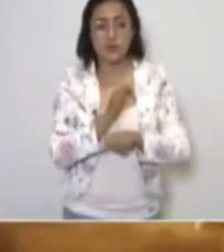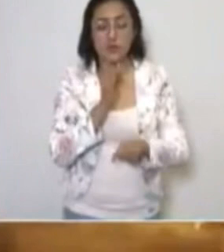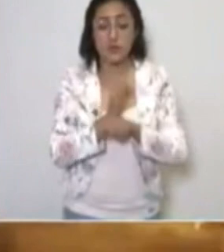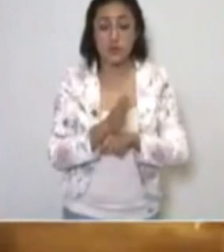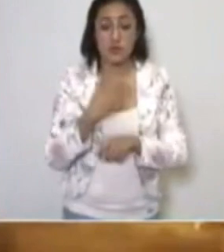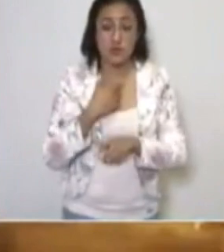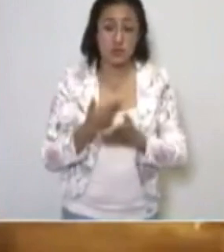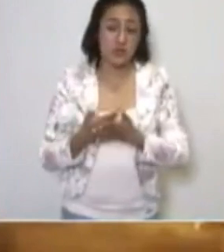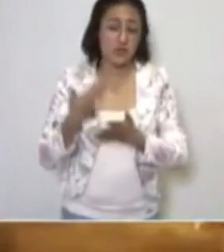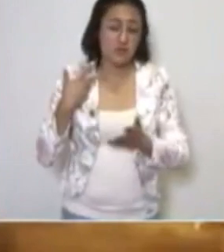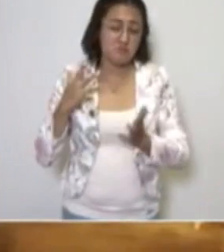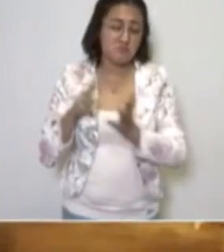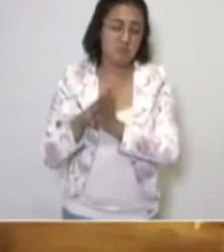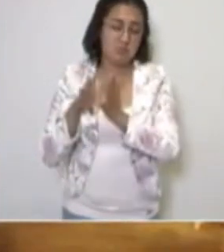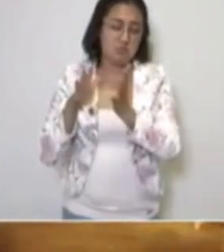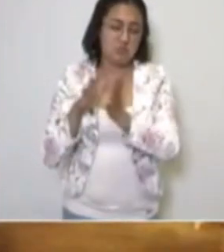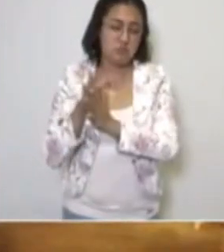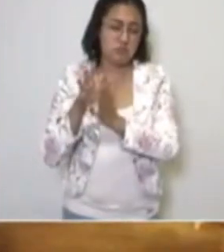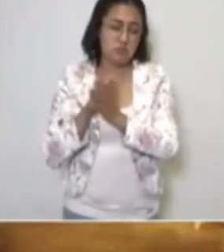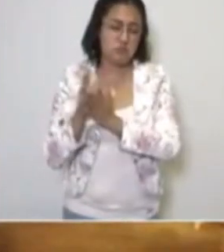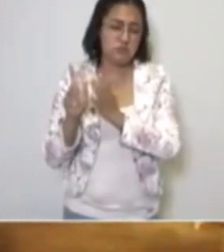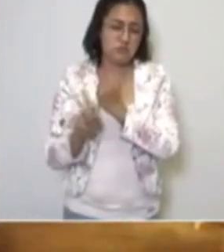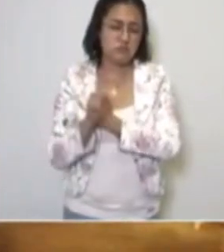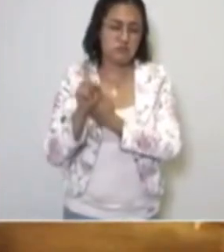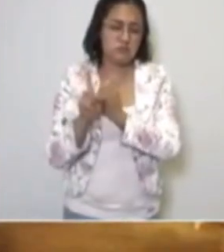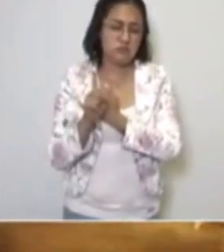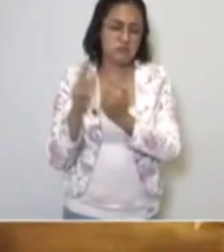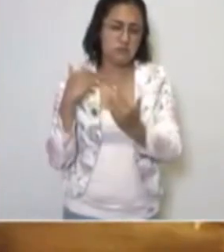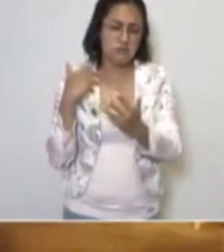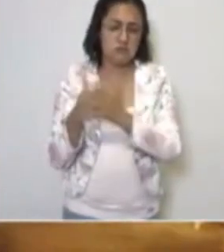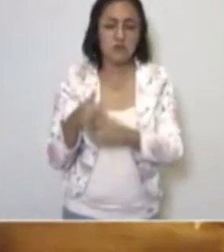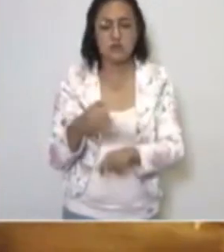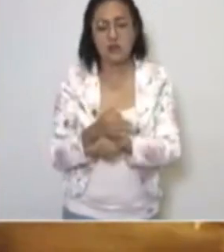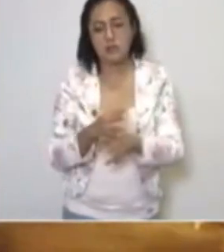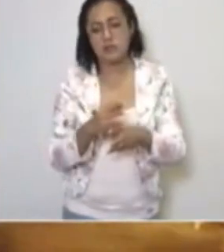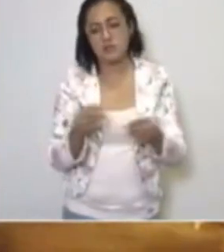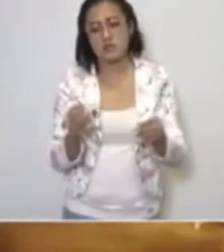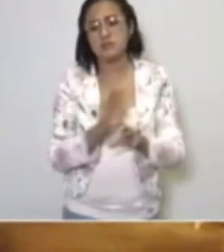lucha. A ver, no nos ponemos